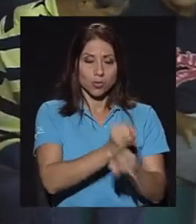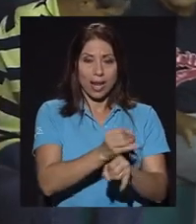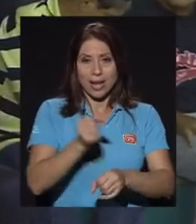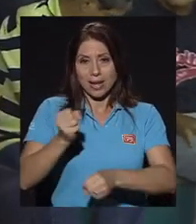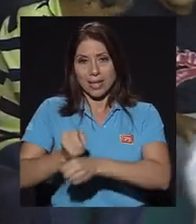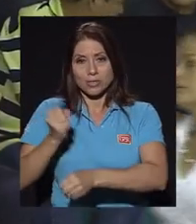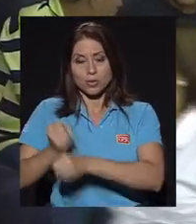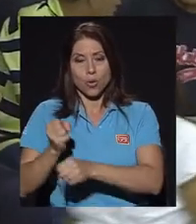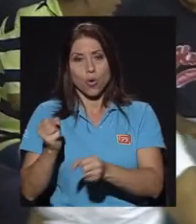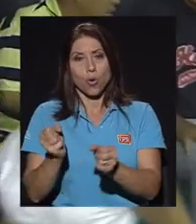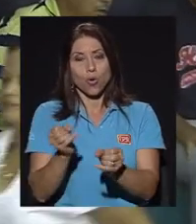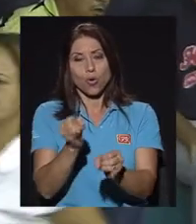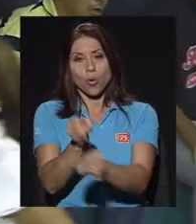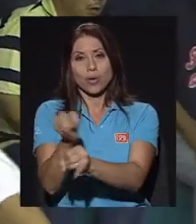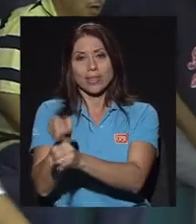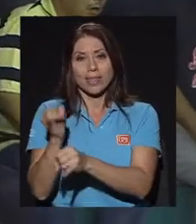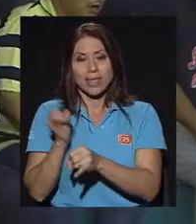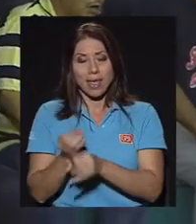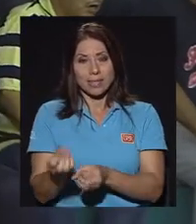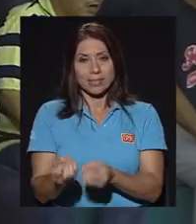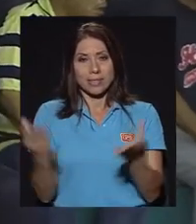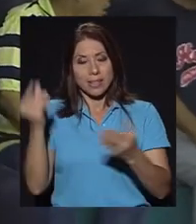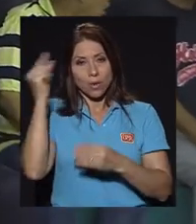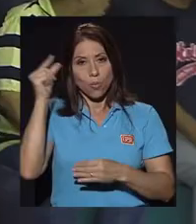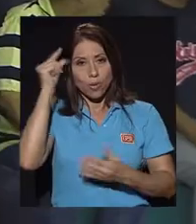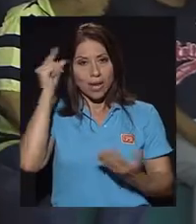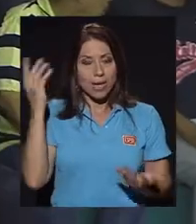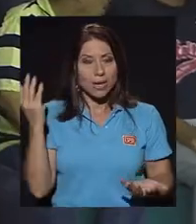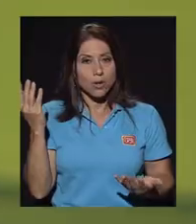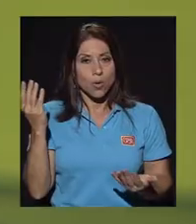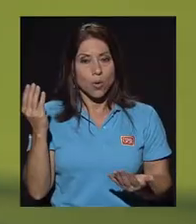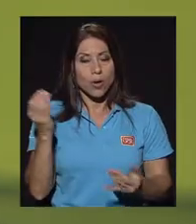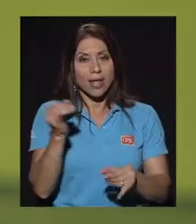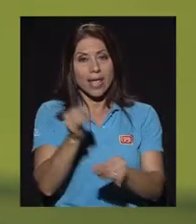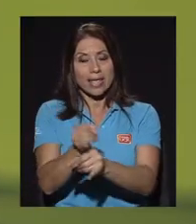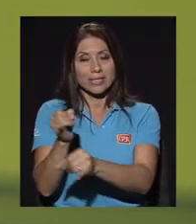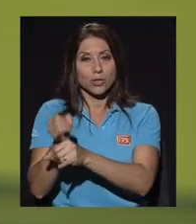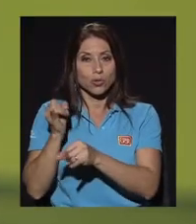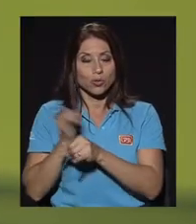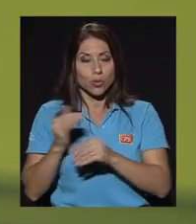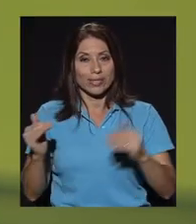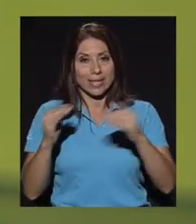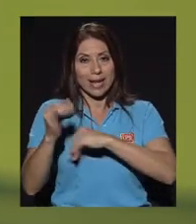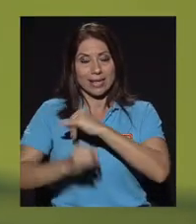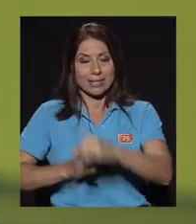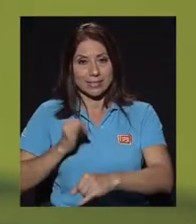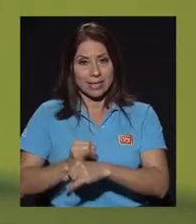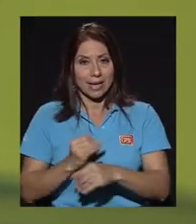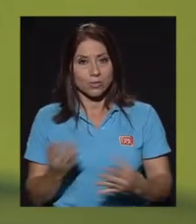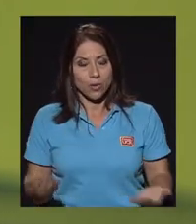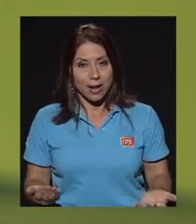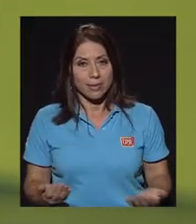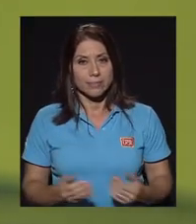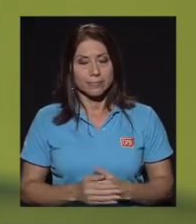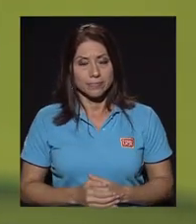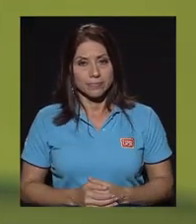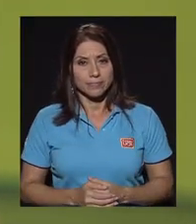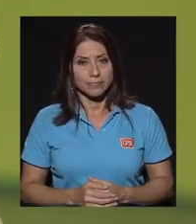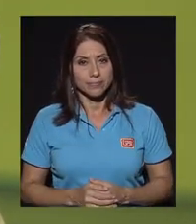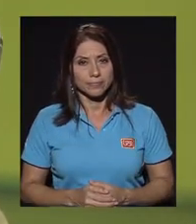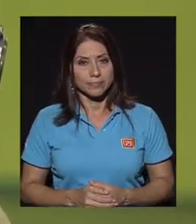gestión con entidades de gobierno y instituciones de carácter internacional.